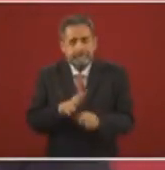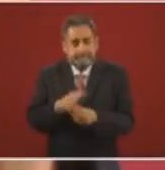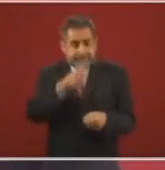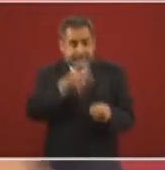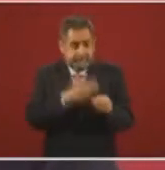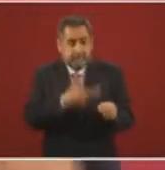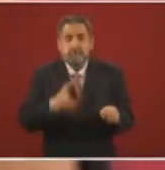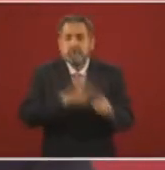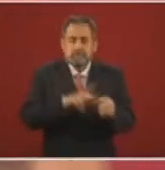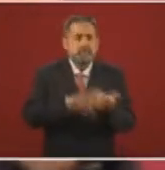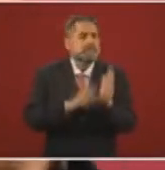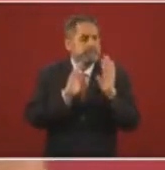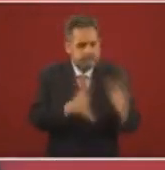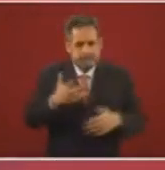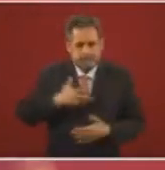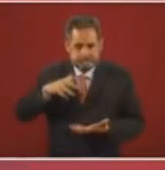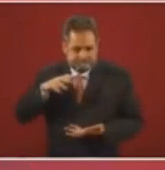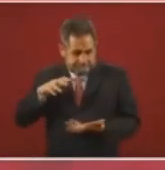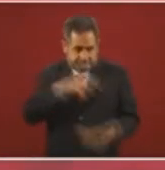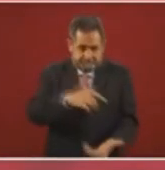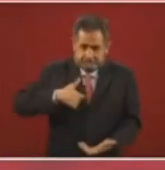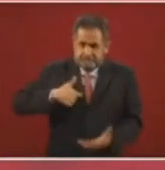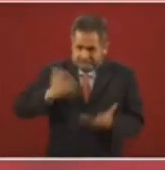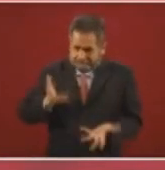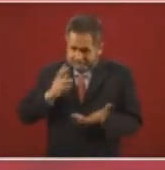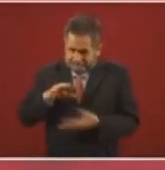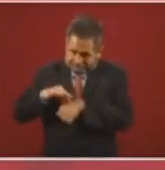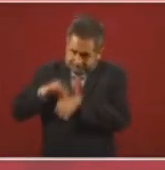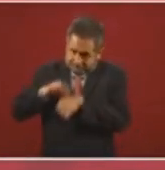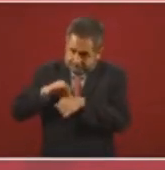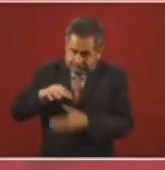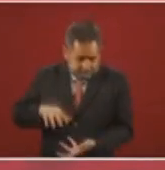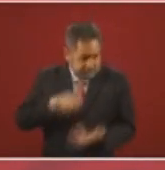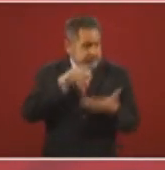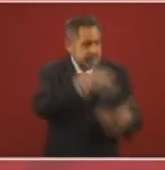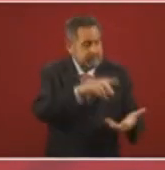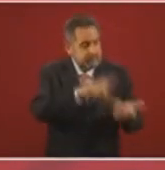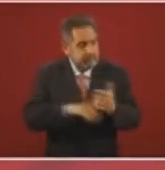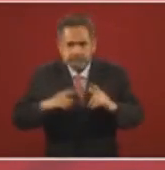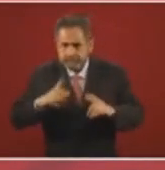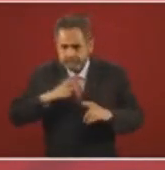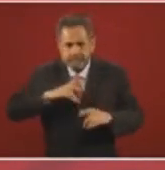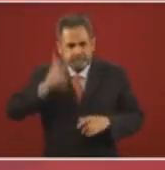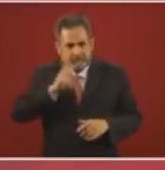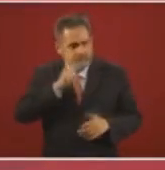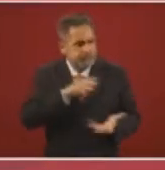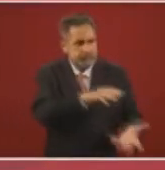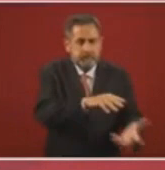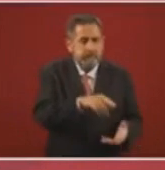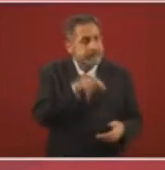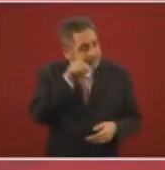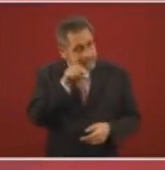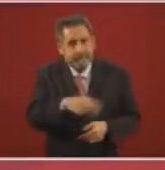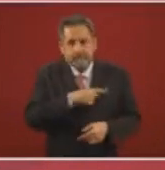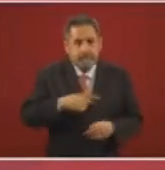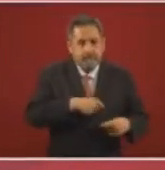el hospital infantil de méxico nos consta porque lo depositamos ahí nosotros en nuestro tramo de responsabilidad y qué es un medicamento